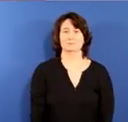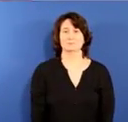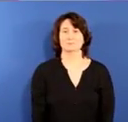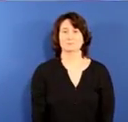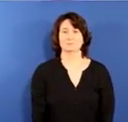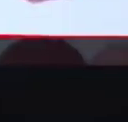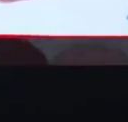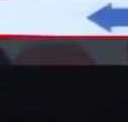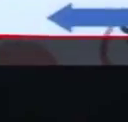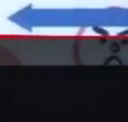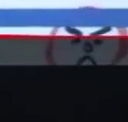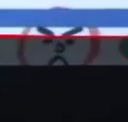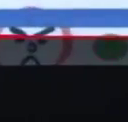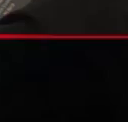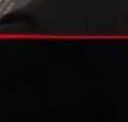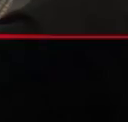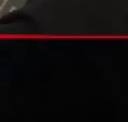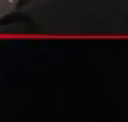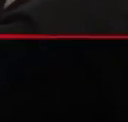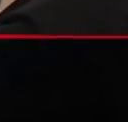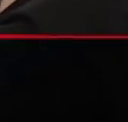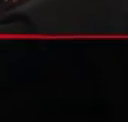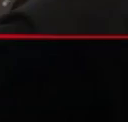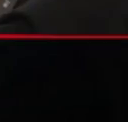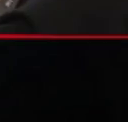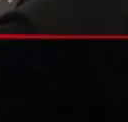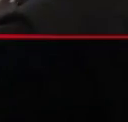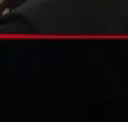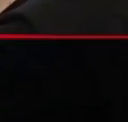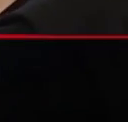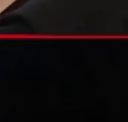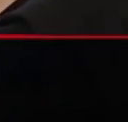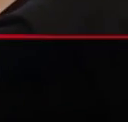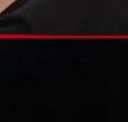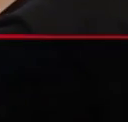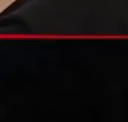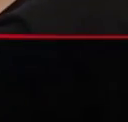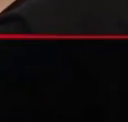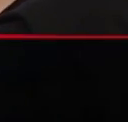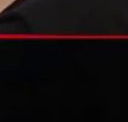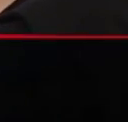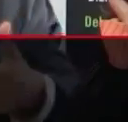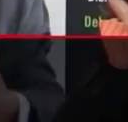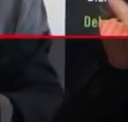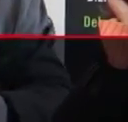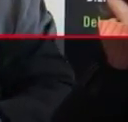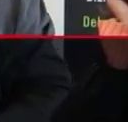de las ponencias y mesas redondas, se llevará a cabo el taller de vídeo documental titulado Aprendiendo a mirar e